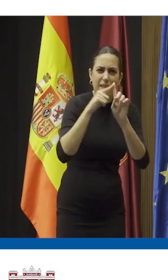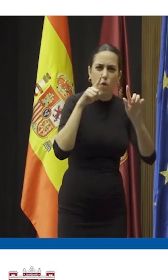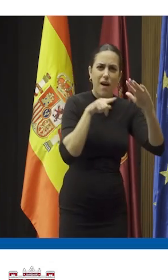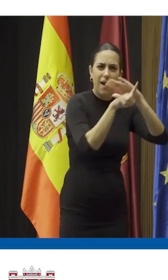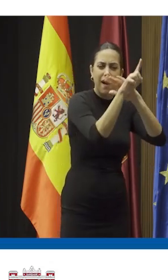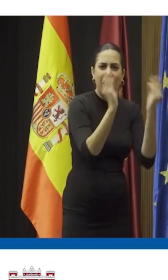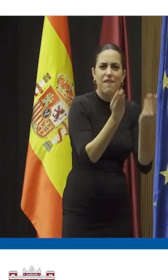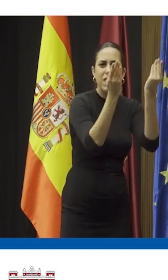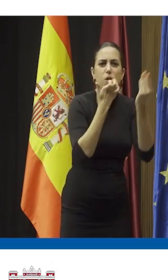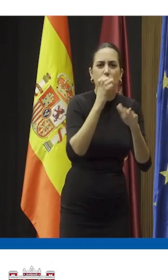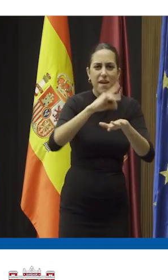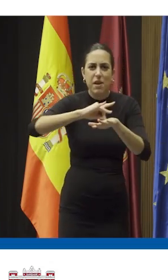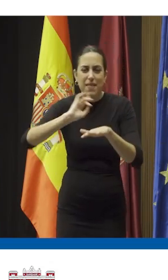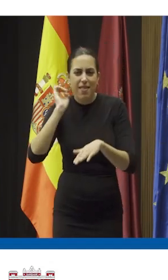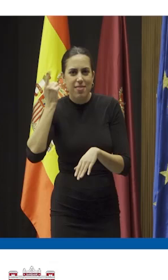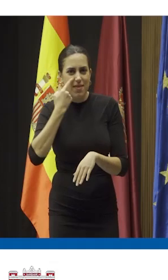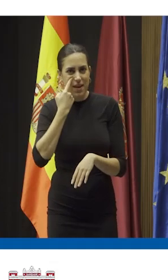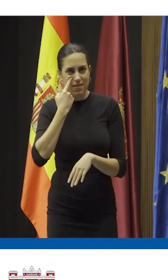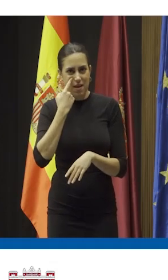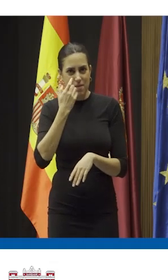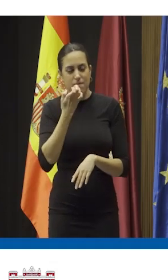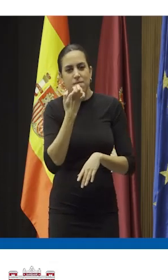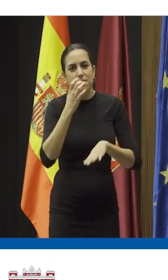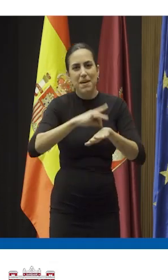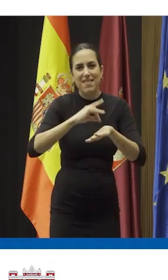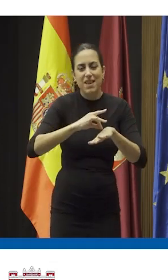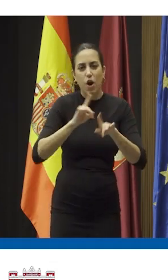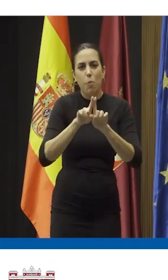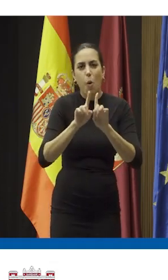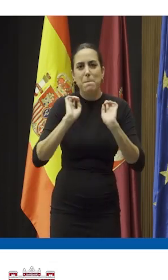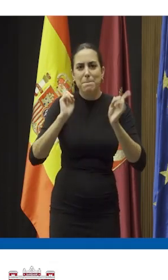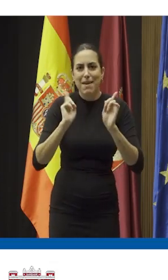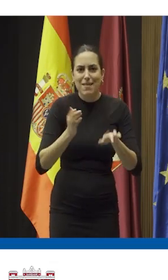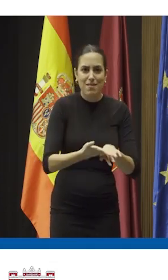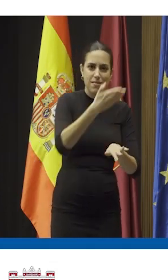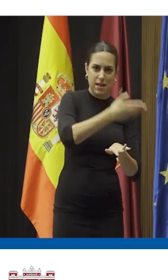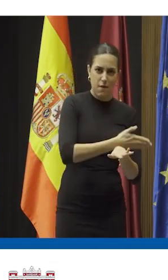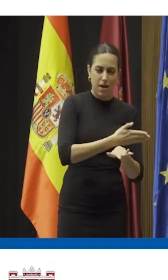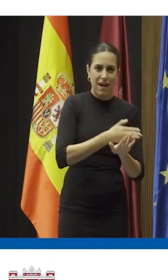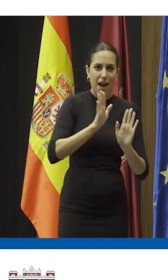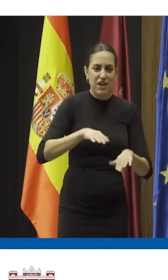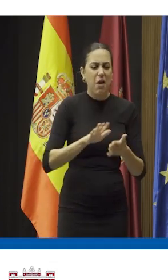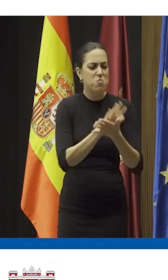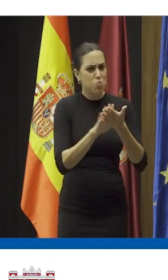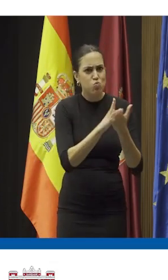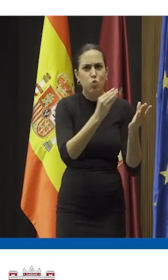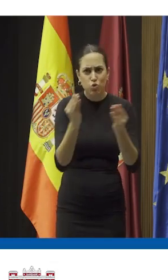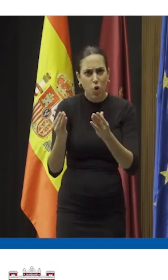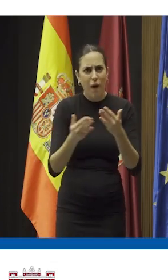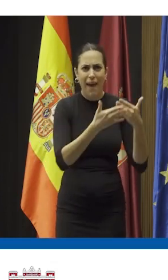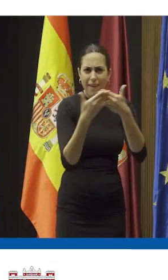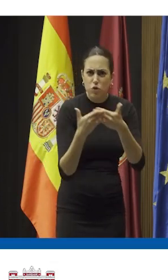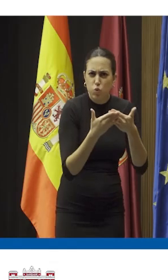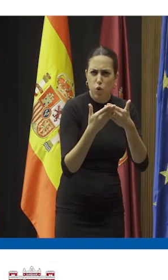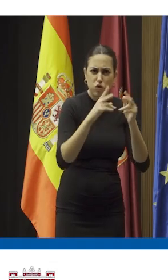detectar enfermedades, todo lo que es la medicina preventiva y demás, es como que se habla mucho